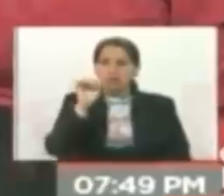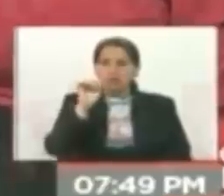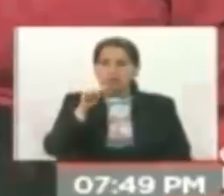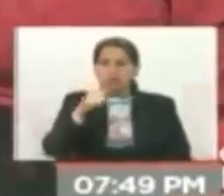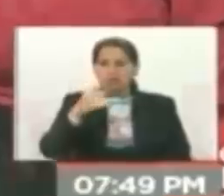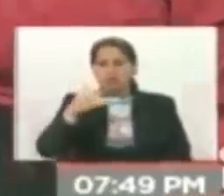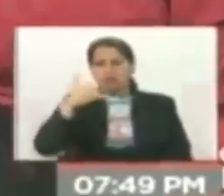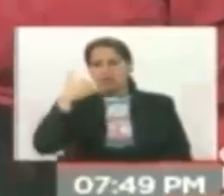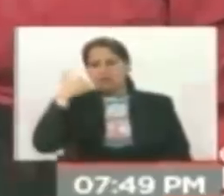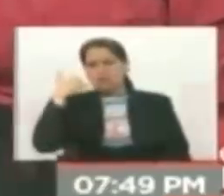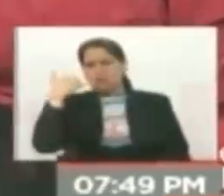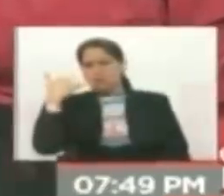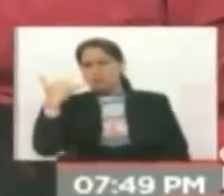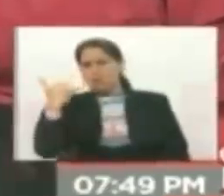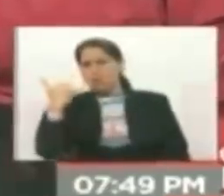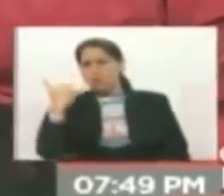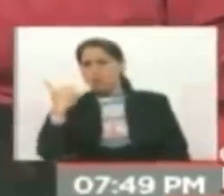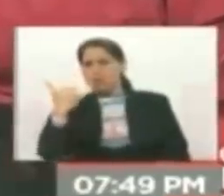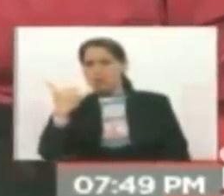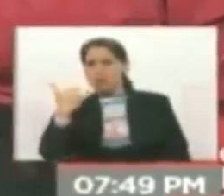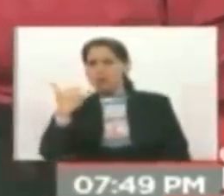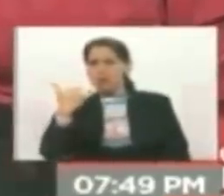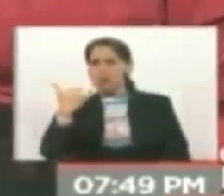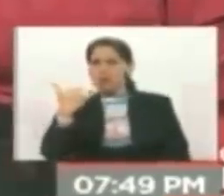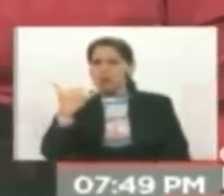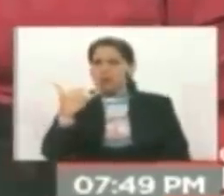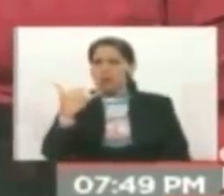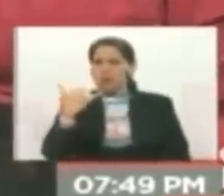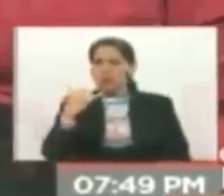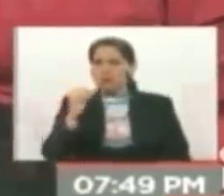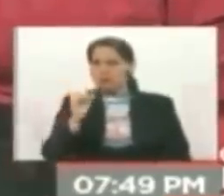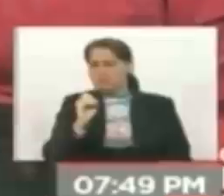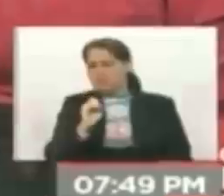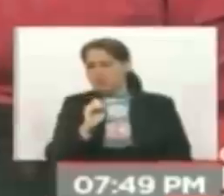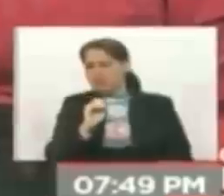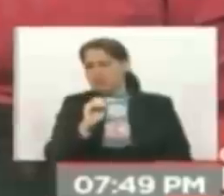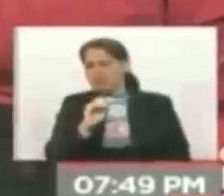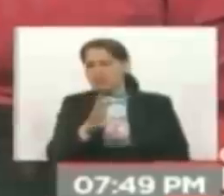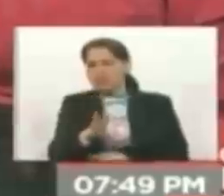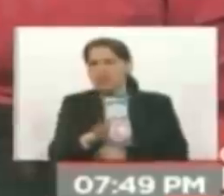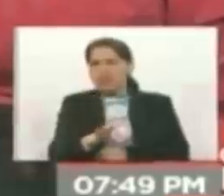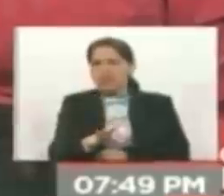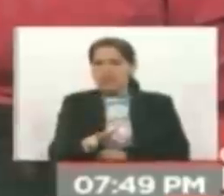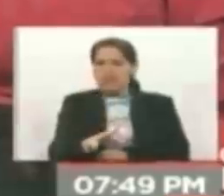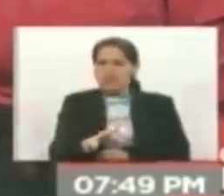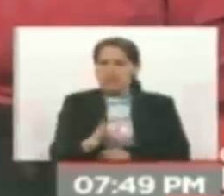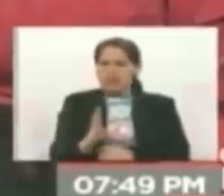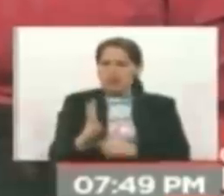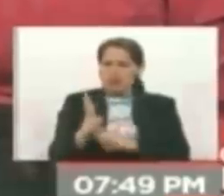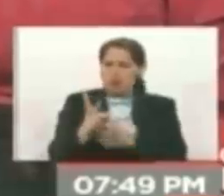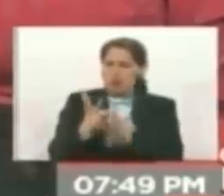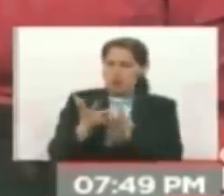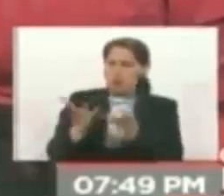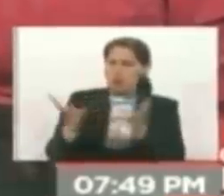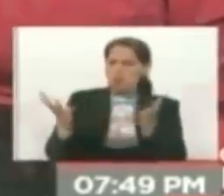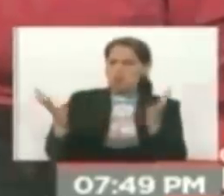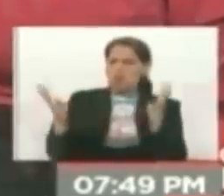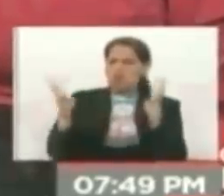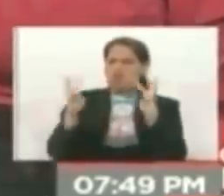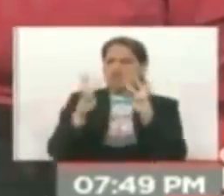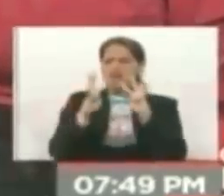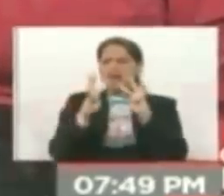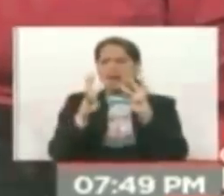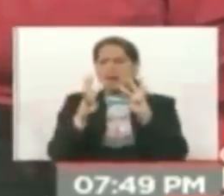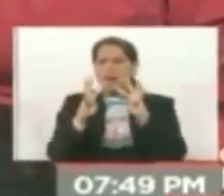andan en rededor y ximo sã y que si juanito alimaña que no lo es yo voto por él porque su ineptitud nos ha permitido pasar